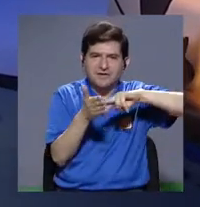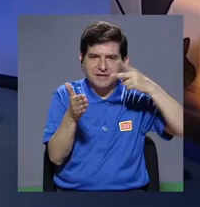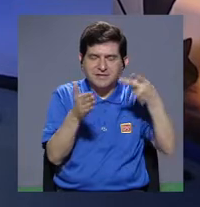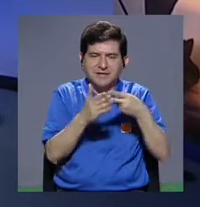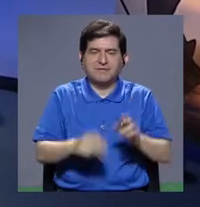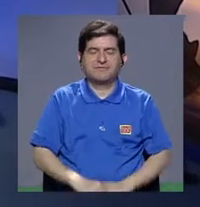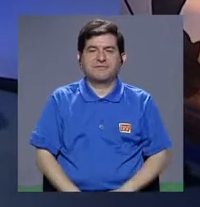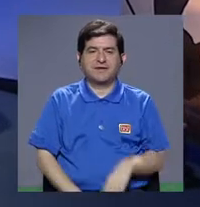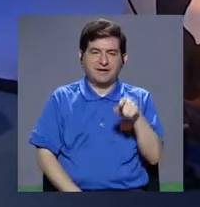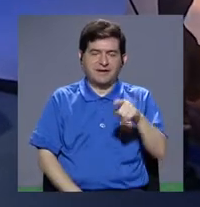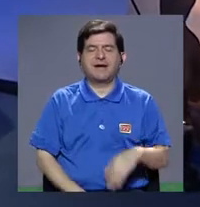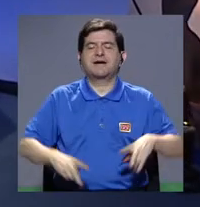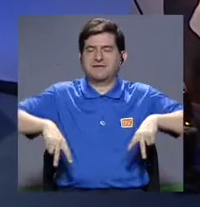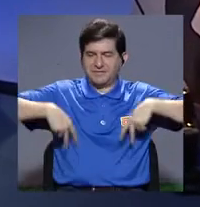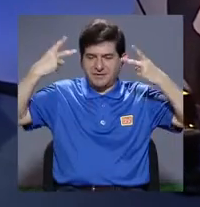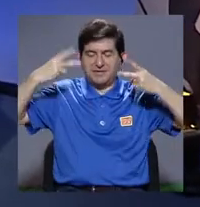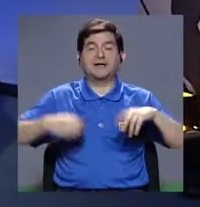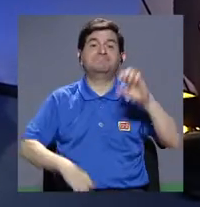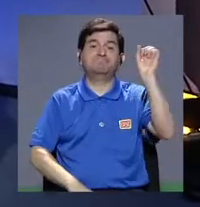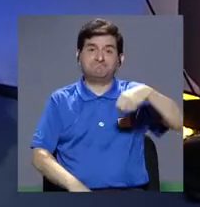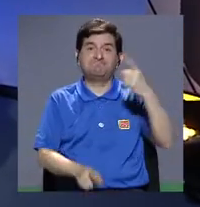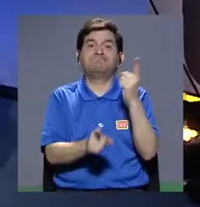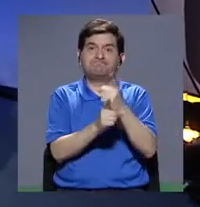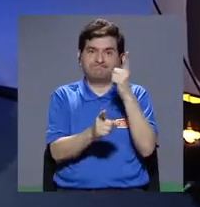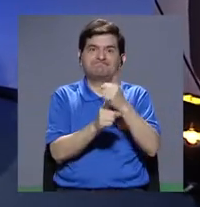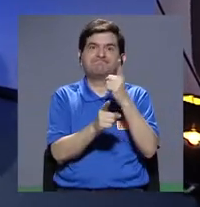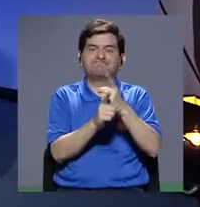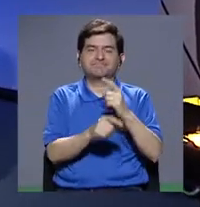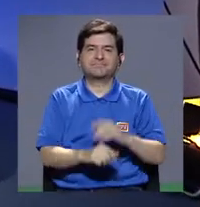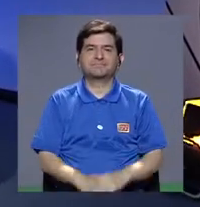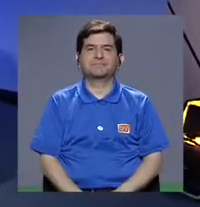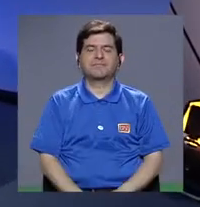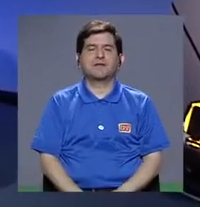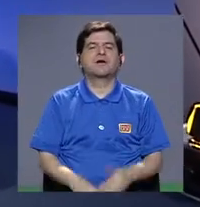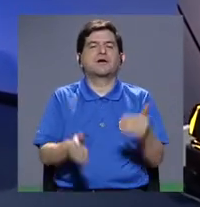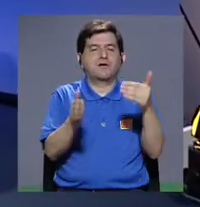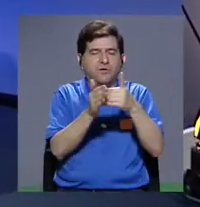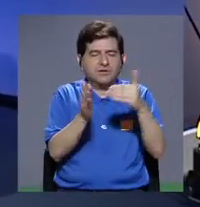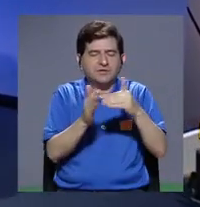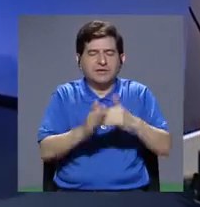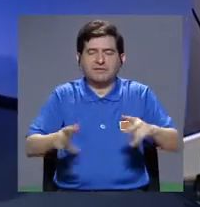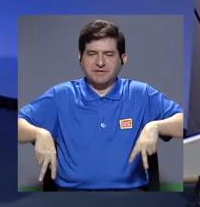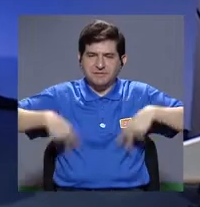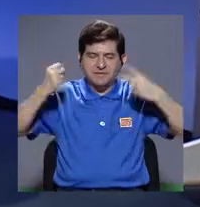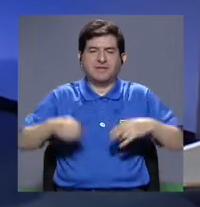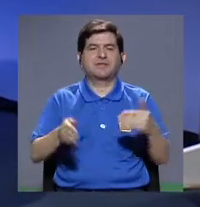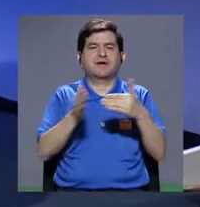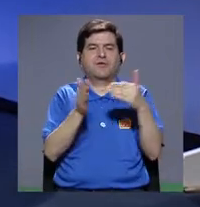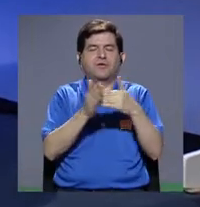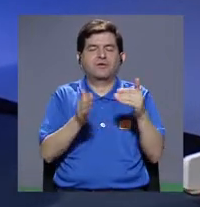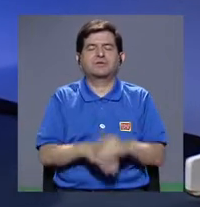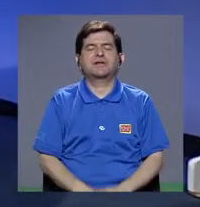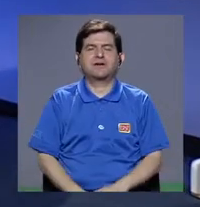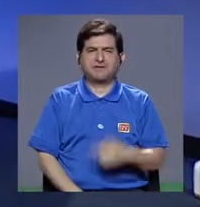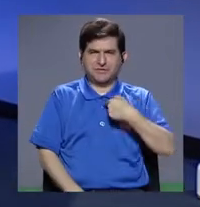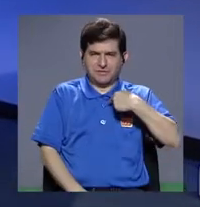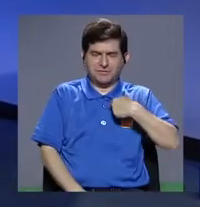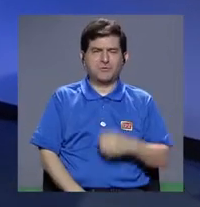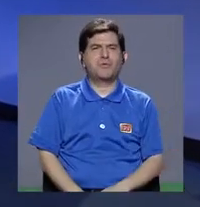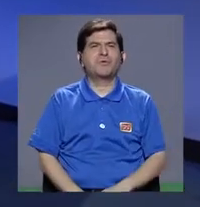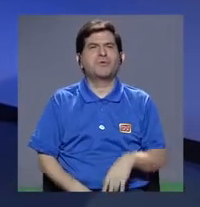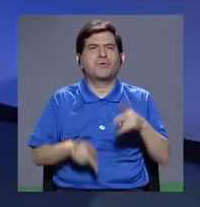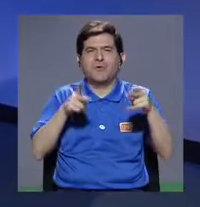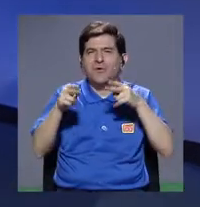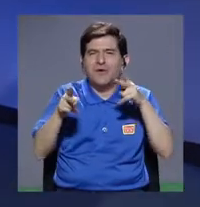recordar es vivir sí sí exactamente editarse me llama la atención ese